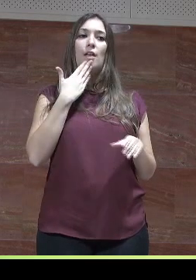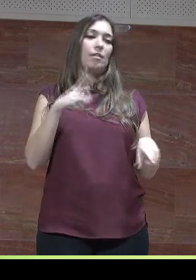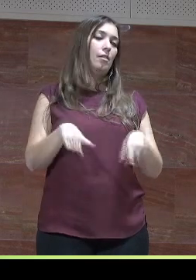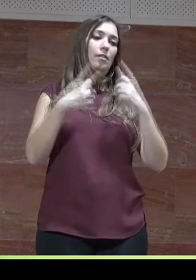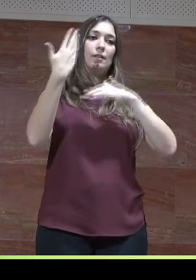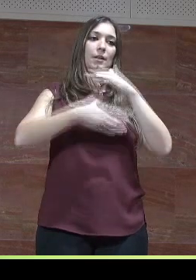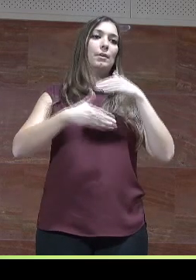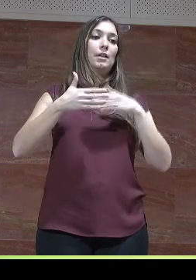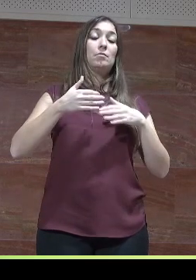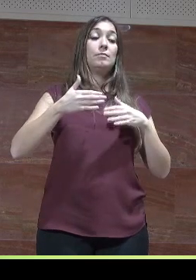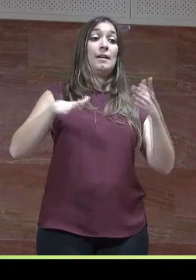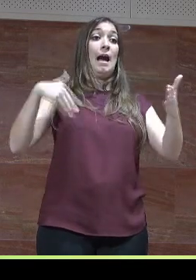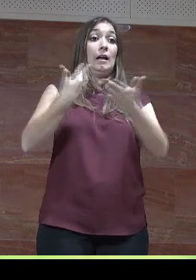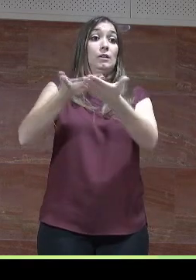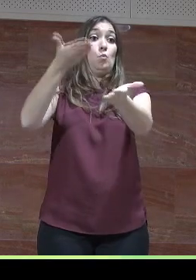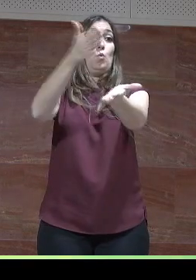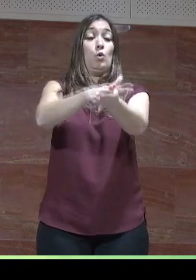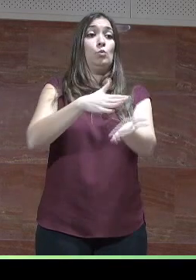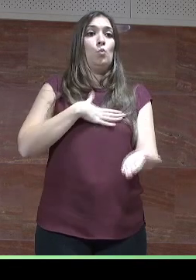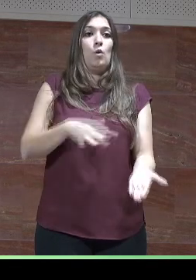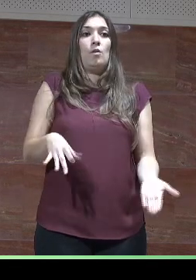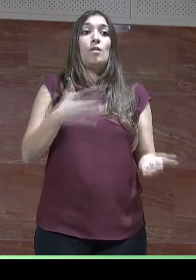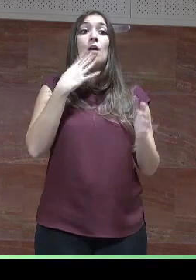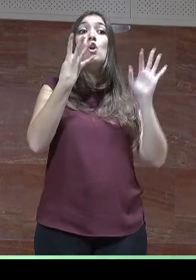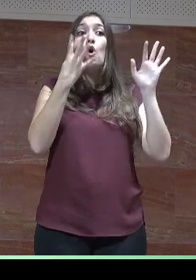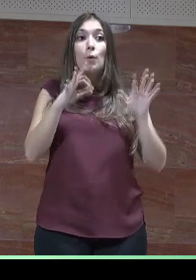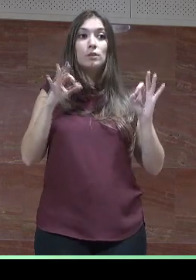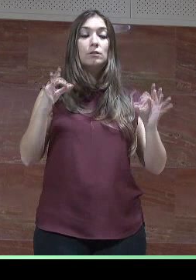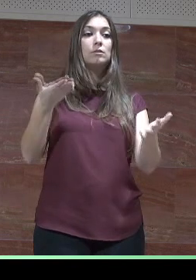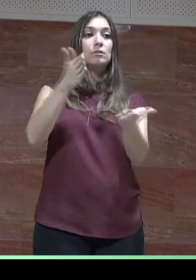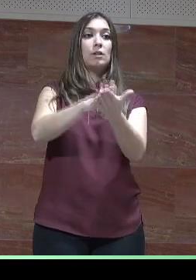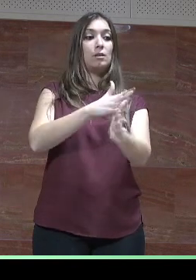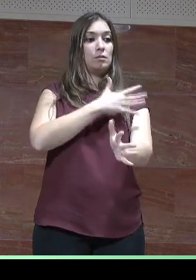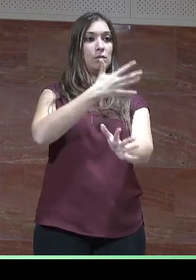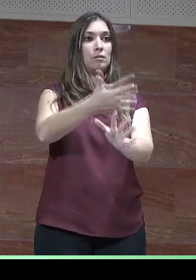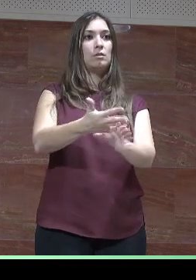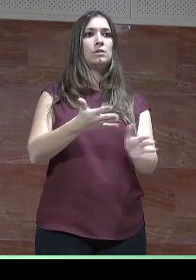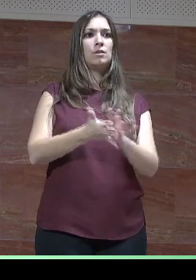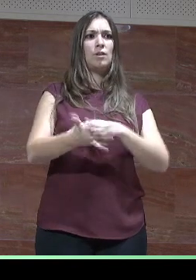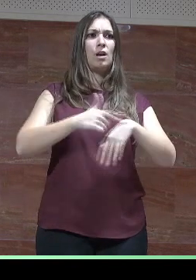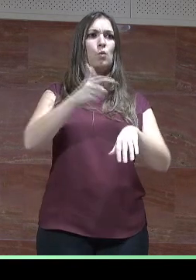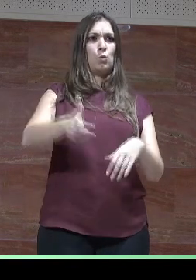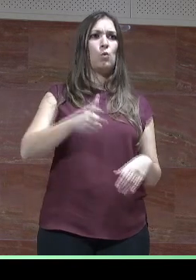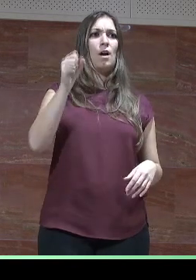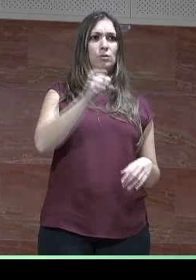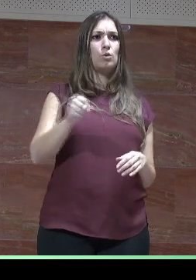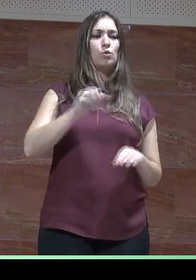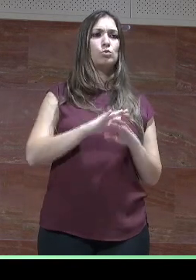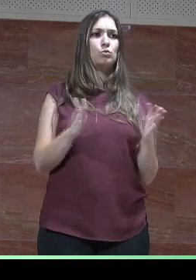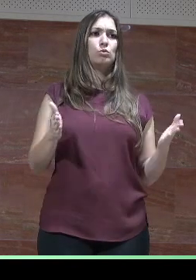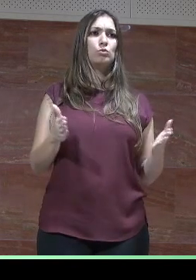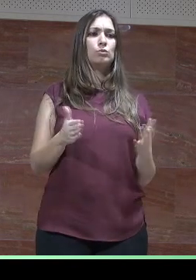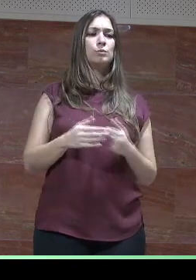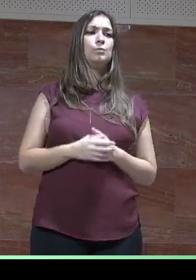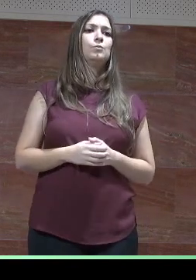barrera, hasta que nos morimos, que nos podemos morir a los 90, pues hay un tracto muy largo. Y hay un tracto en